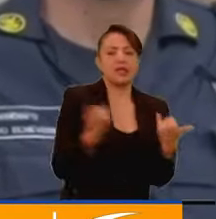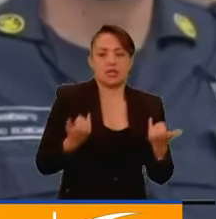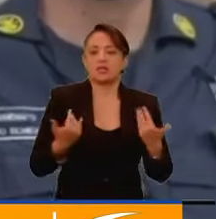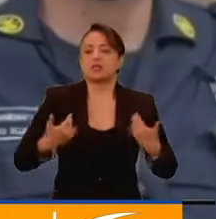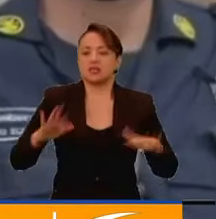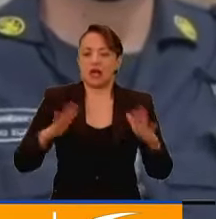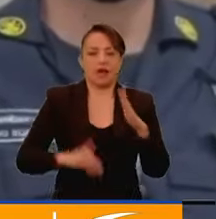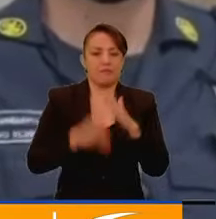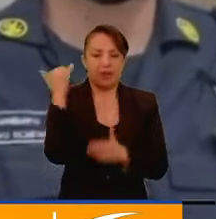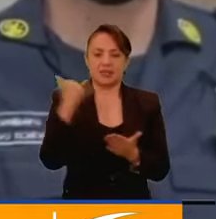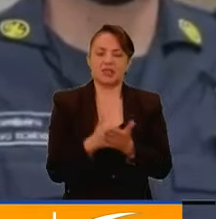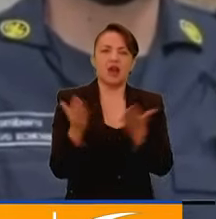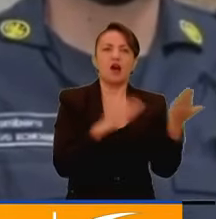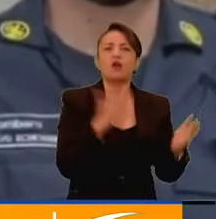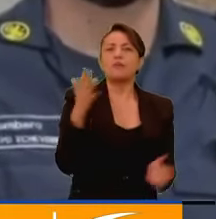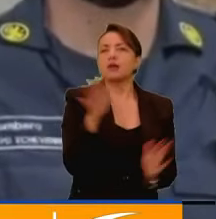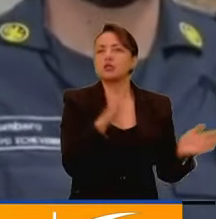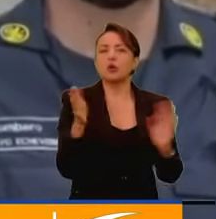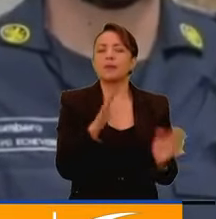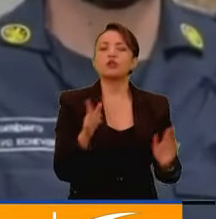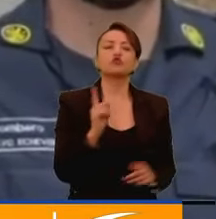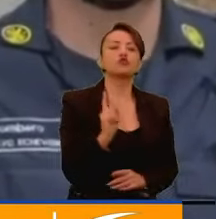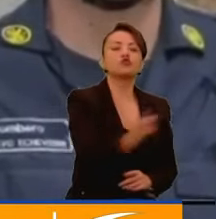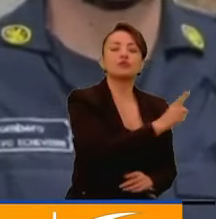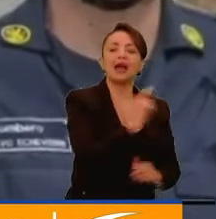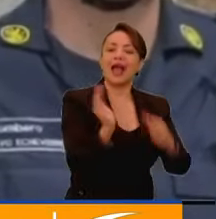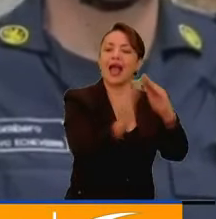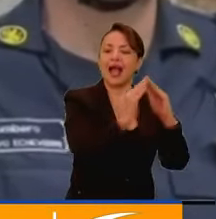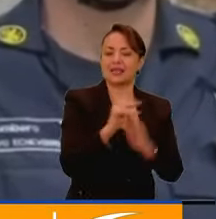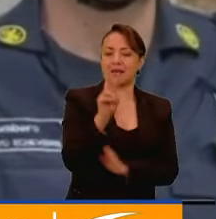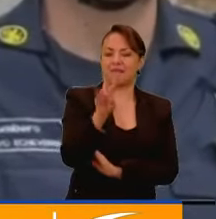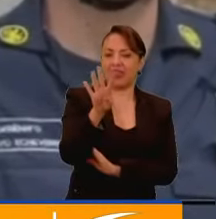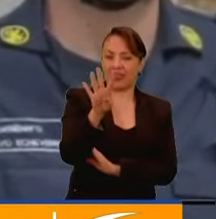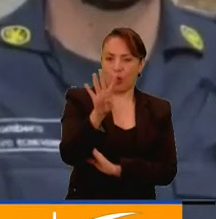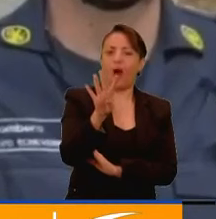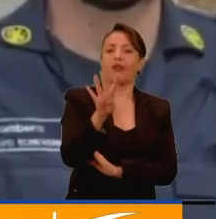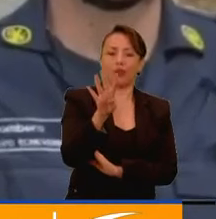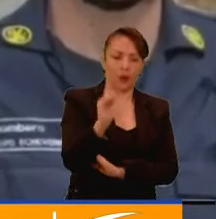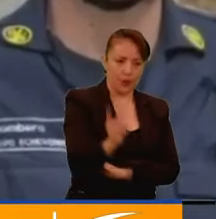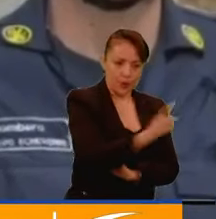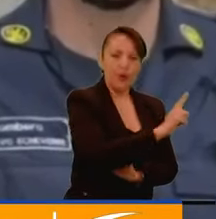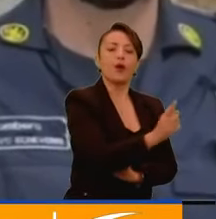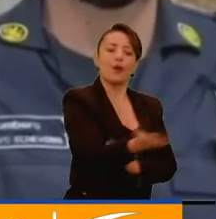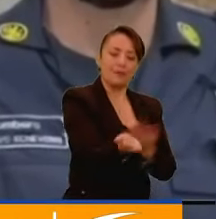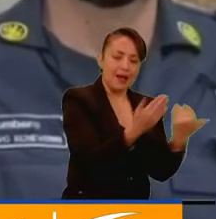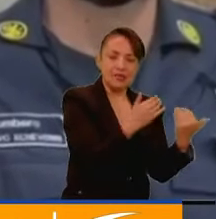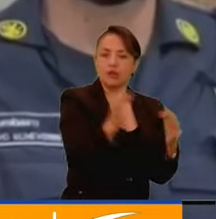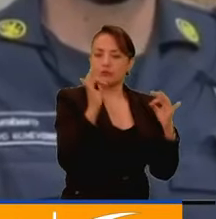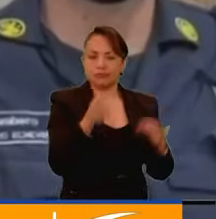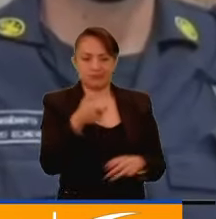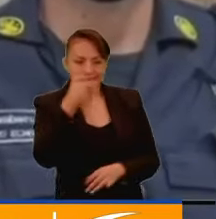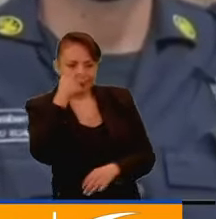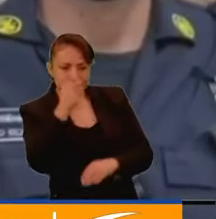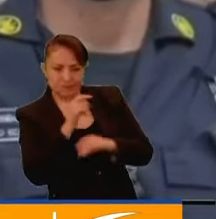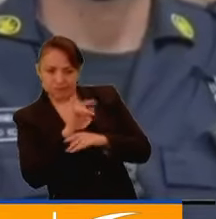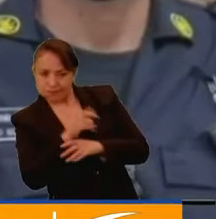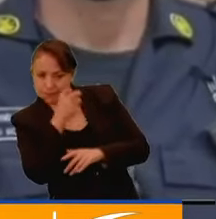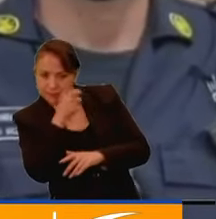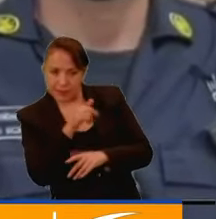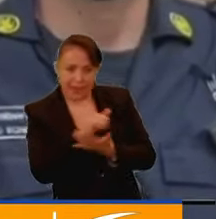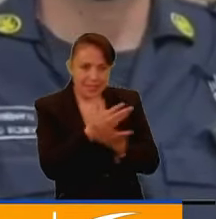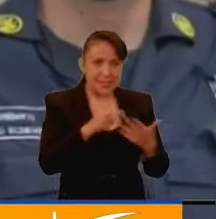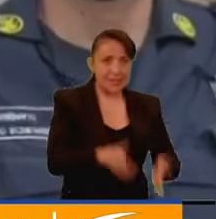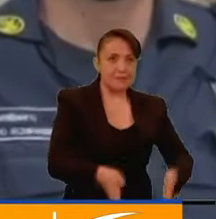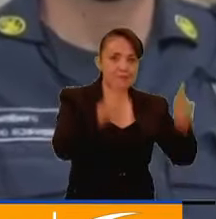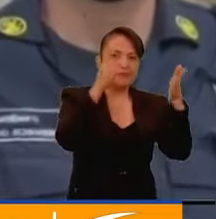aproximadamente 24 unidades habitacionales más nos encontramos en constante monitoreo de la edificación